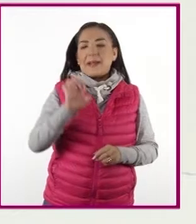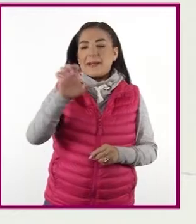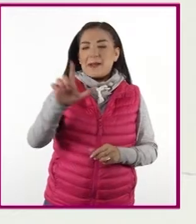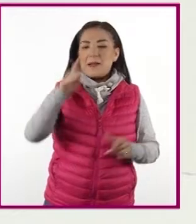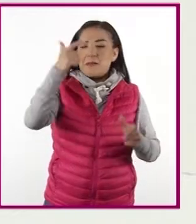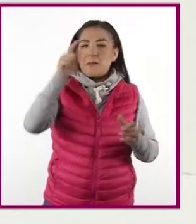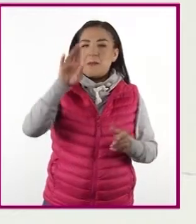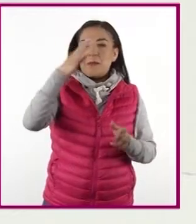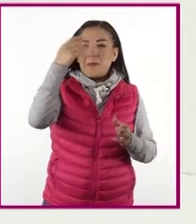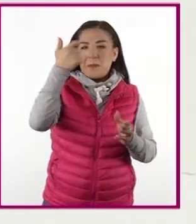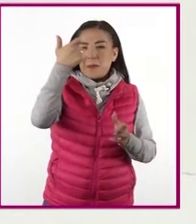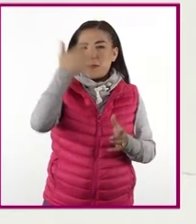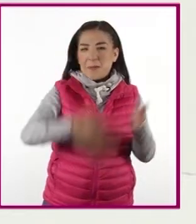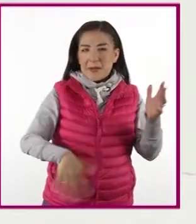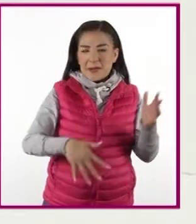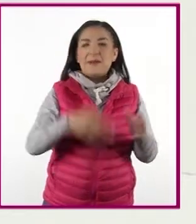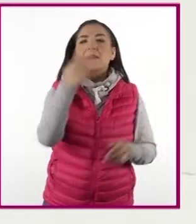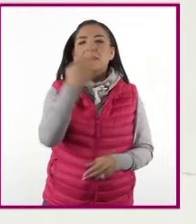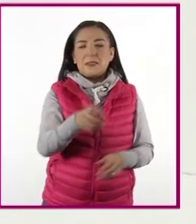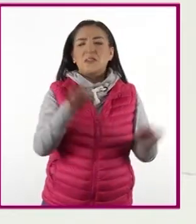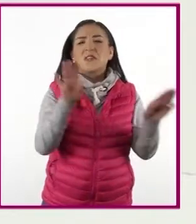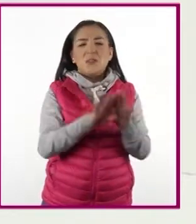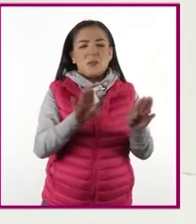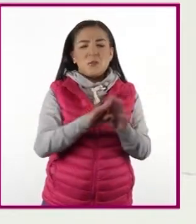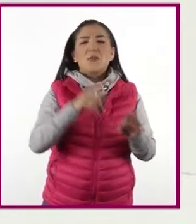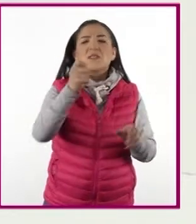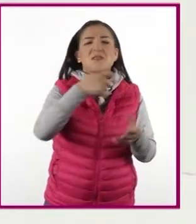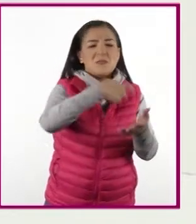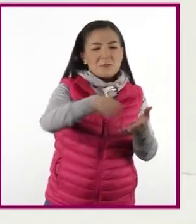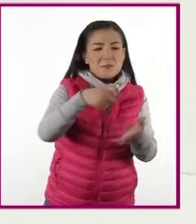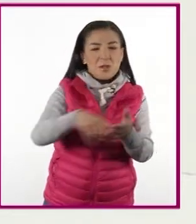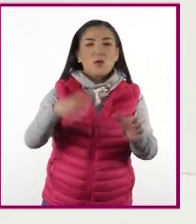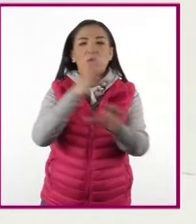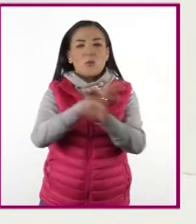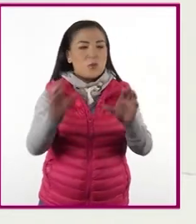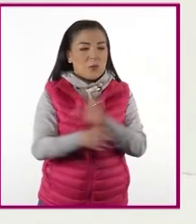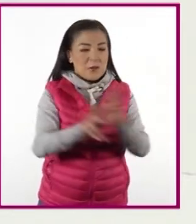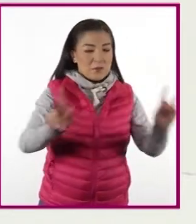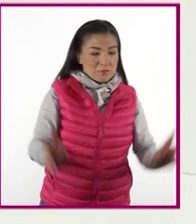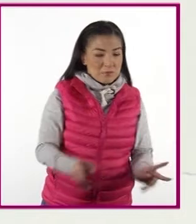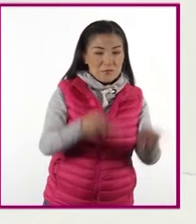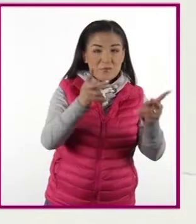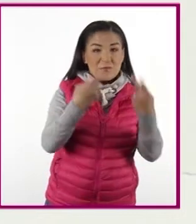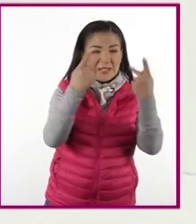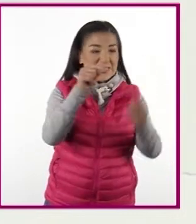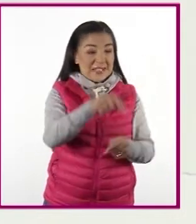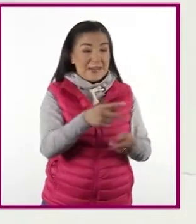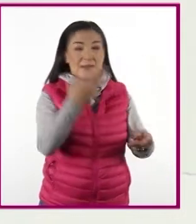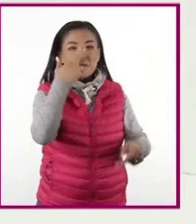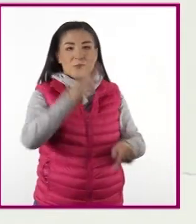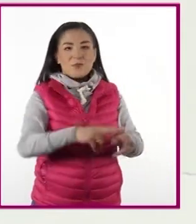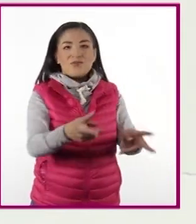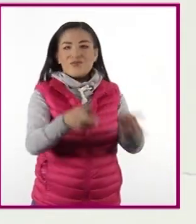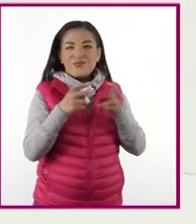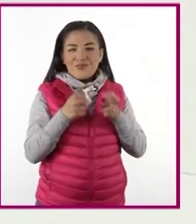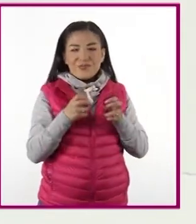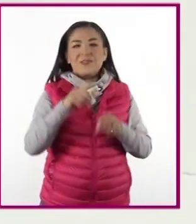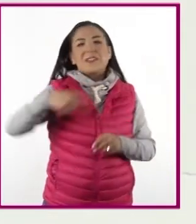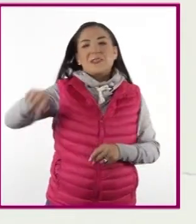se vendían, además de algunas menudencias, artículos robados y luego desfigurados por ladrones